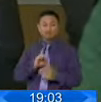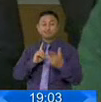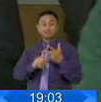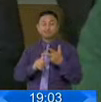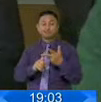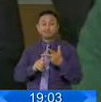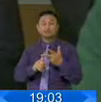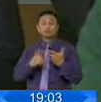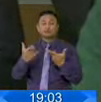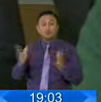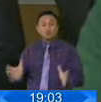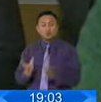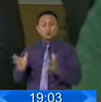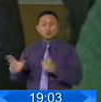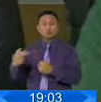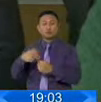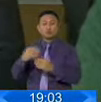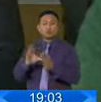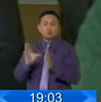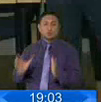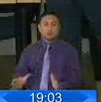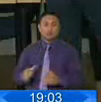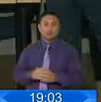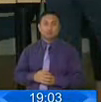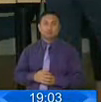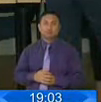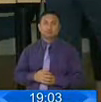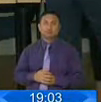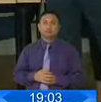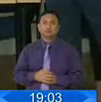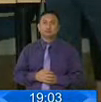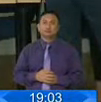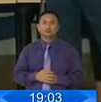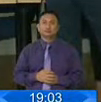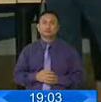lugar, hay que promover la participación ciudadana. Informó Carolina Asante.